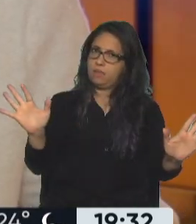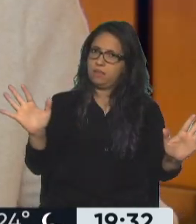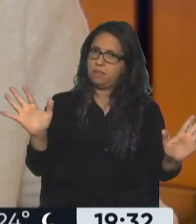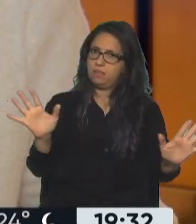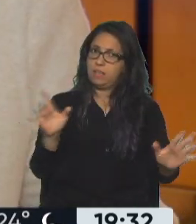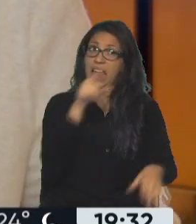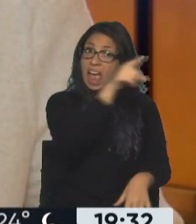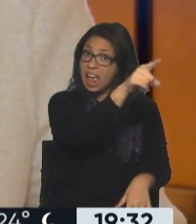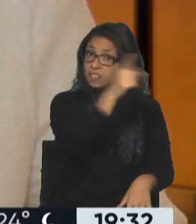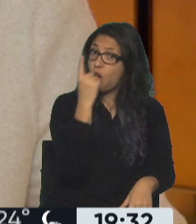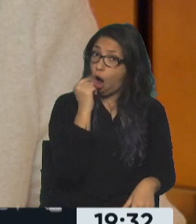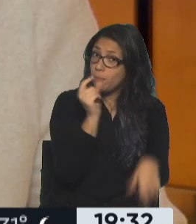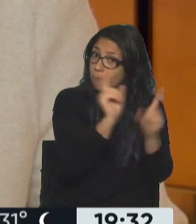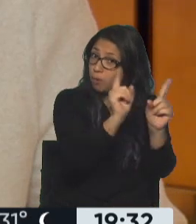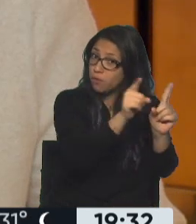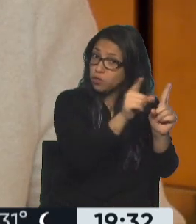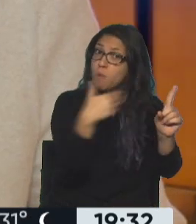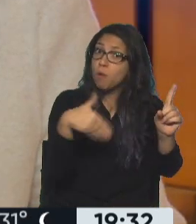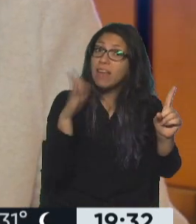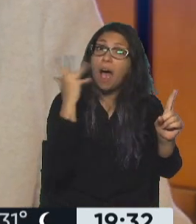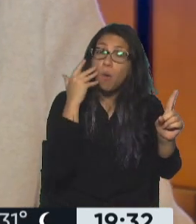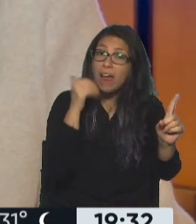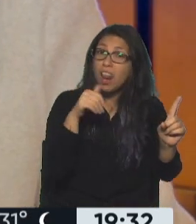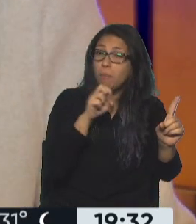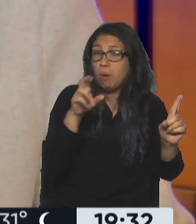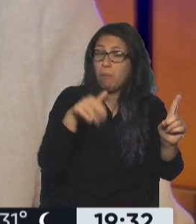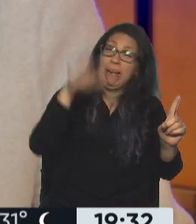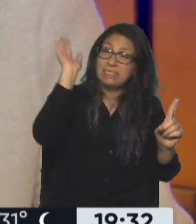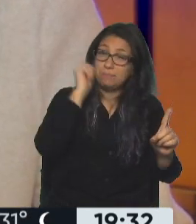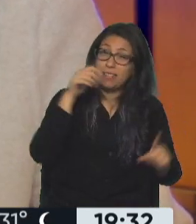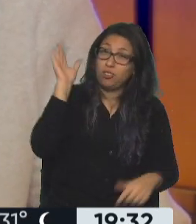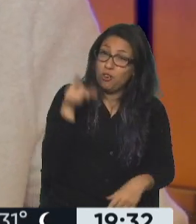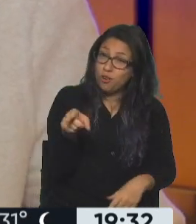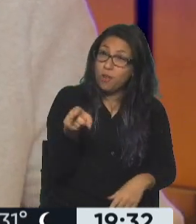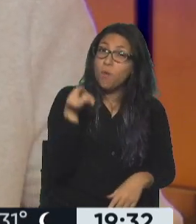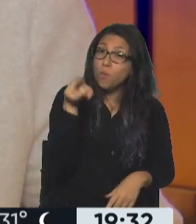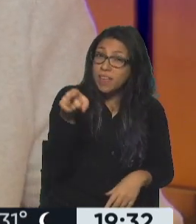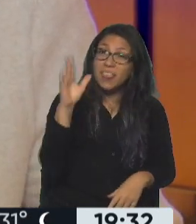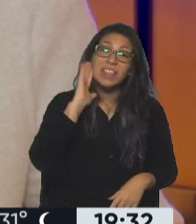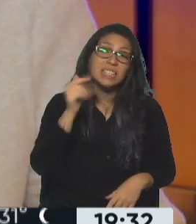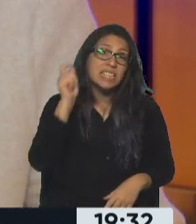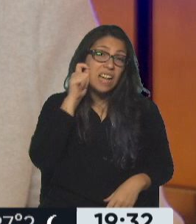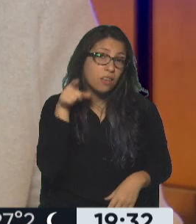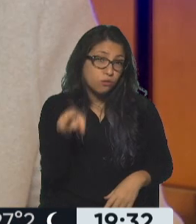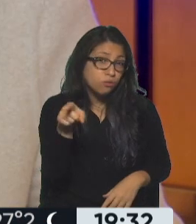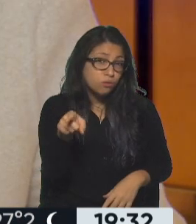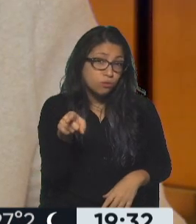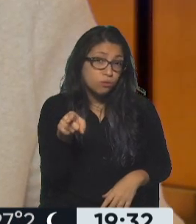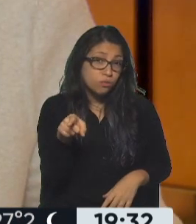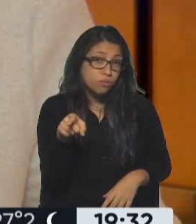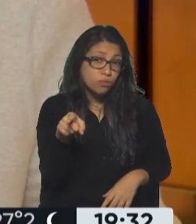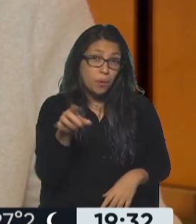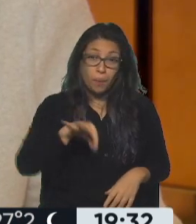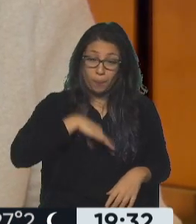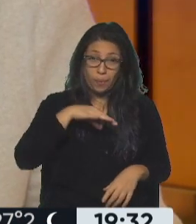profesor puede ser más que su abuelo entonces usted tiene 16 años es decir